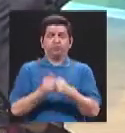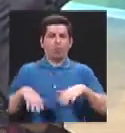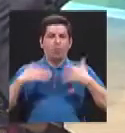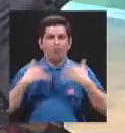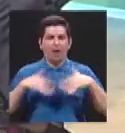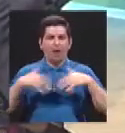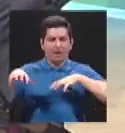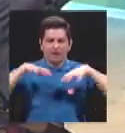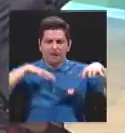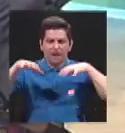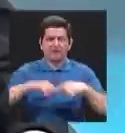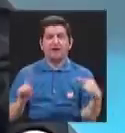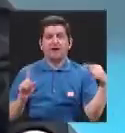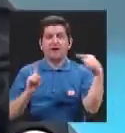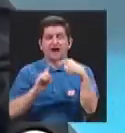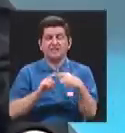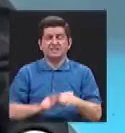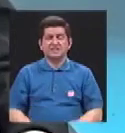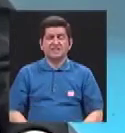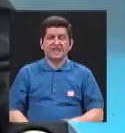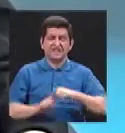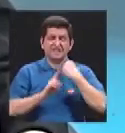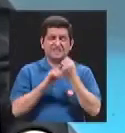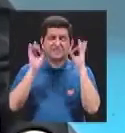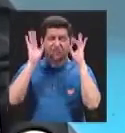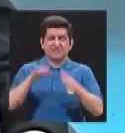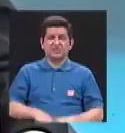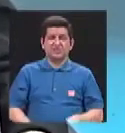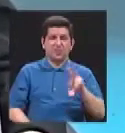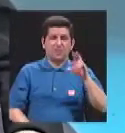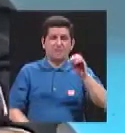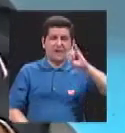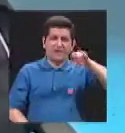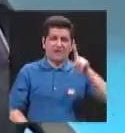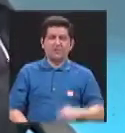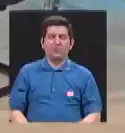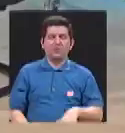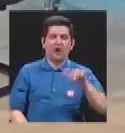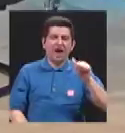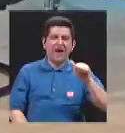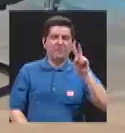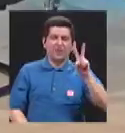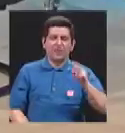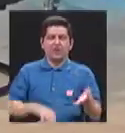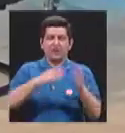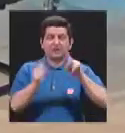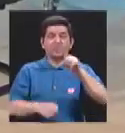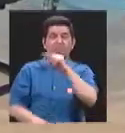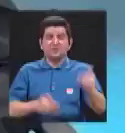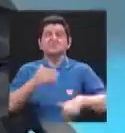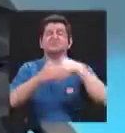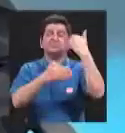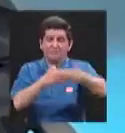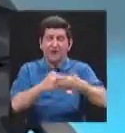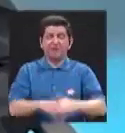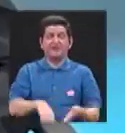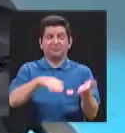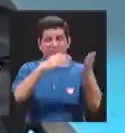todo un acontecimiento hasta la infausta noticia del 20 de julio cuando fallece Álvaro Vargas. Una semana